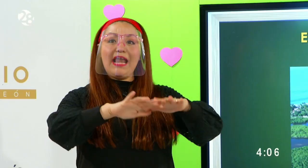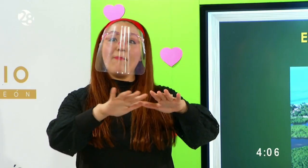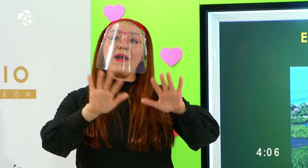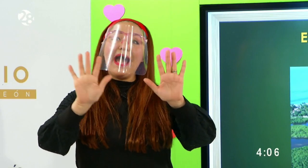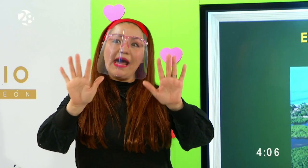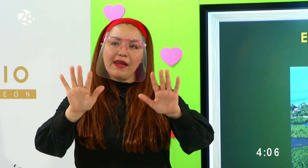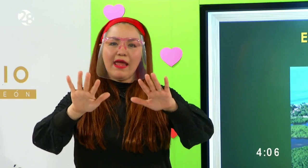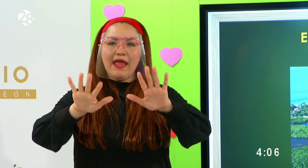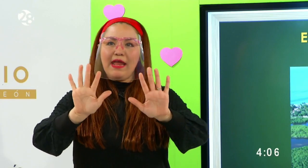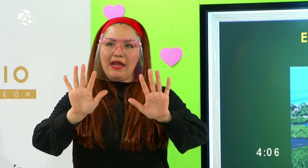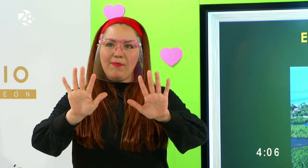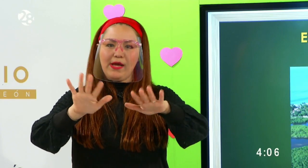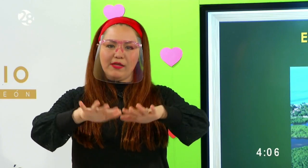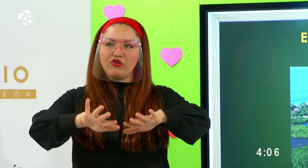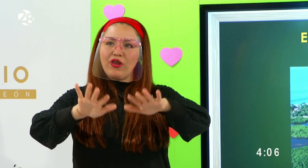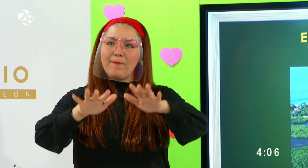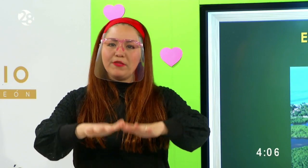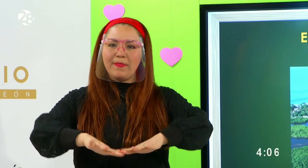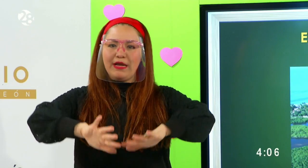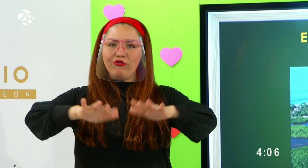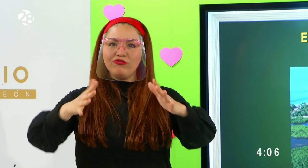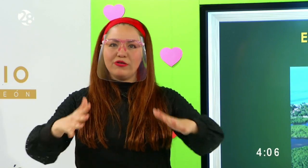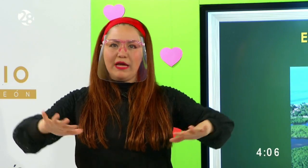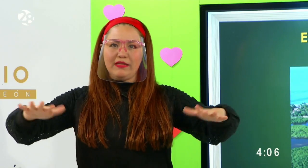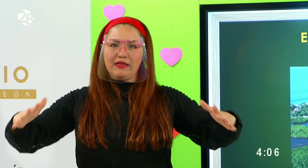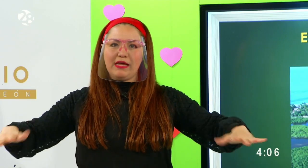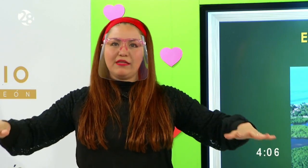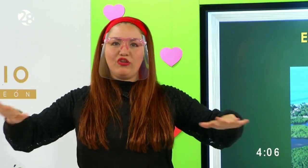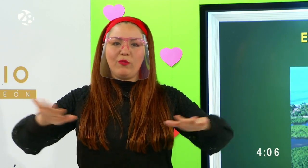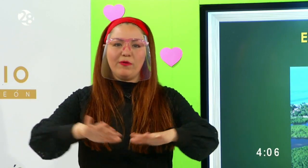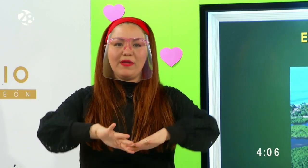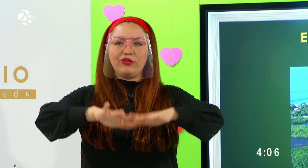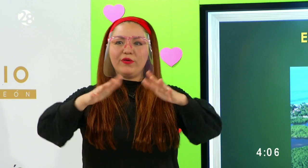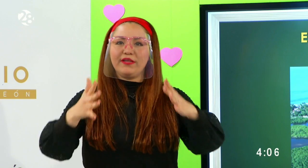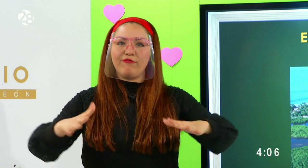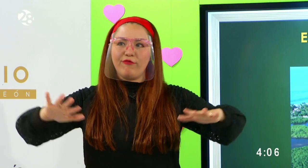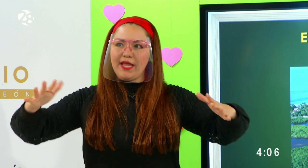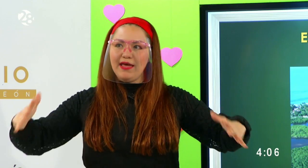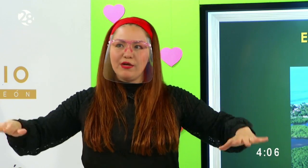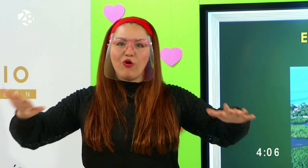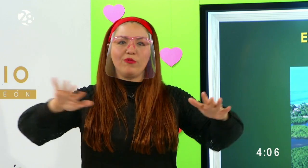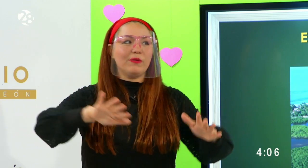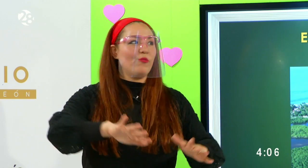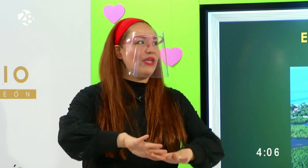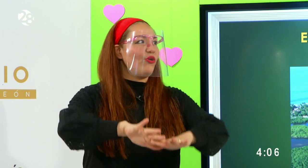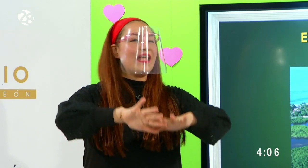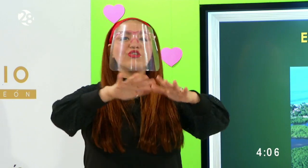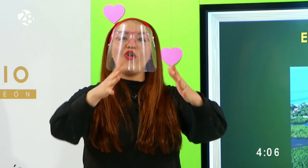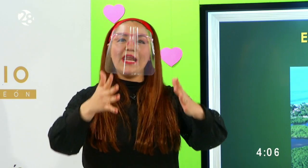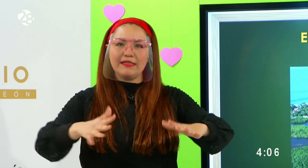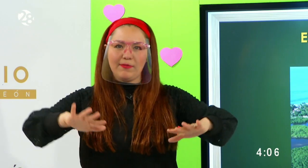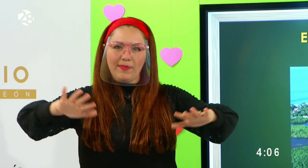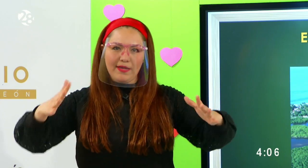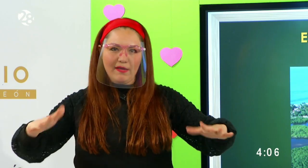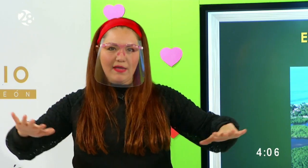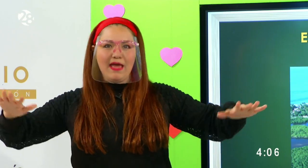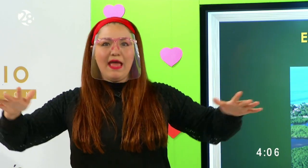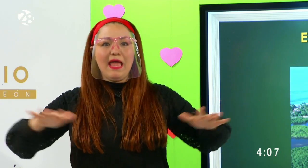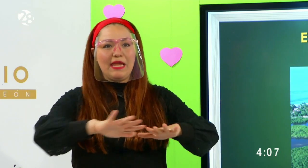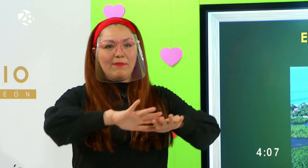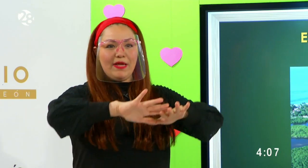está el mar? El mar es con ambas manos, así, haciendo el movimiento hacia afuera, como simulando las olas sí. Del